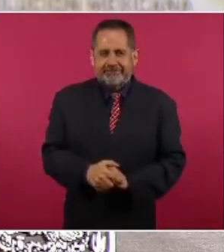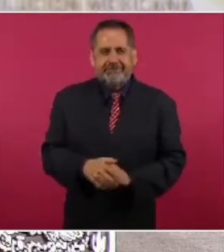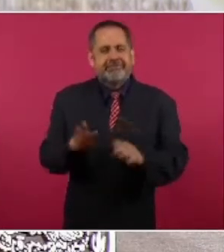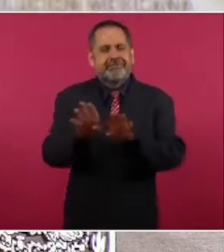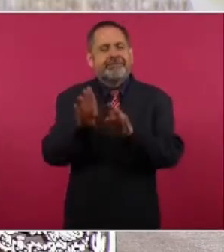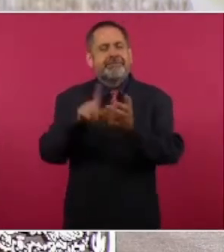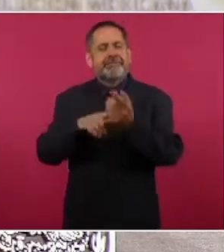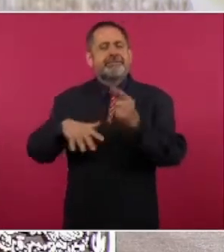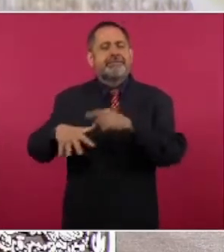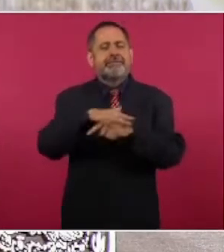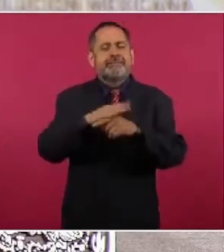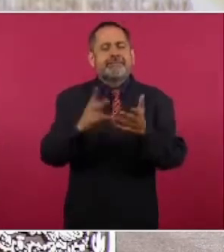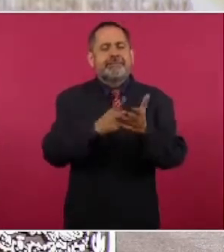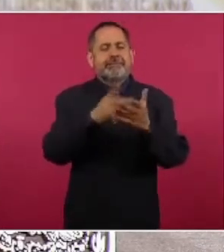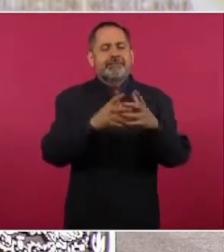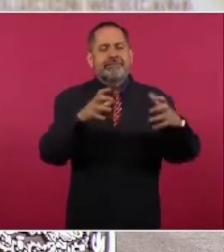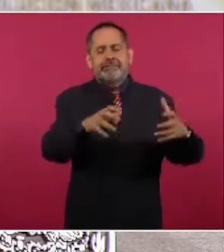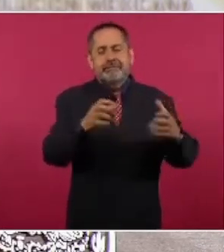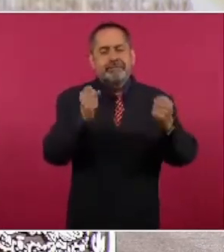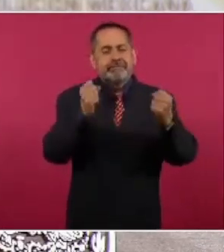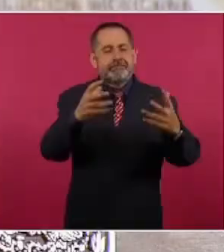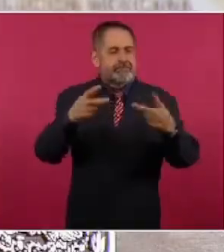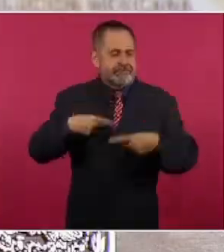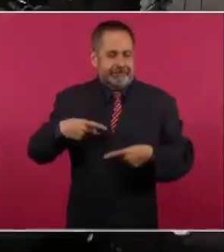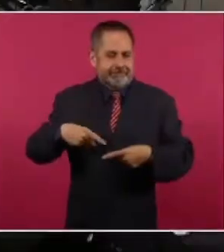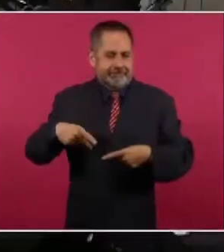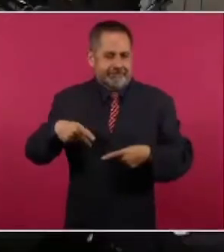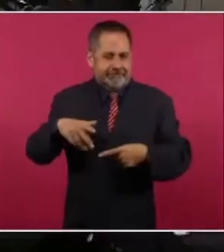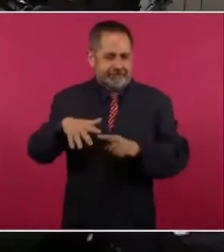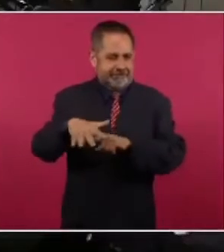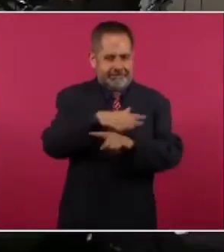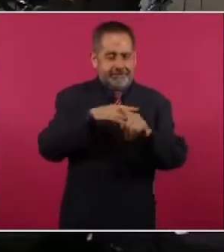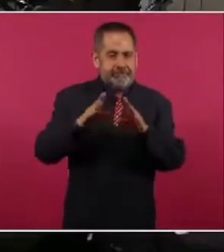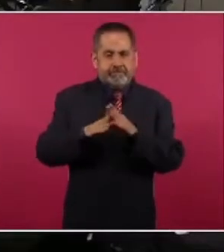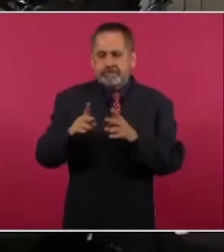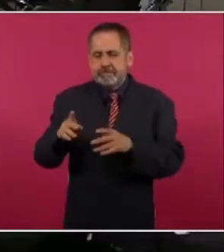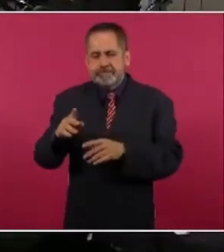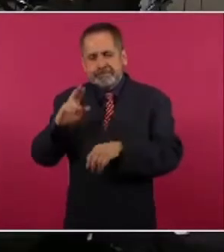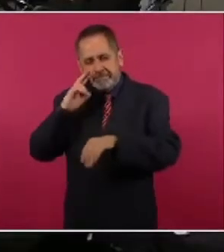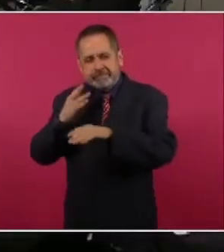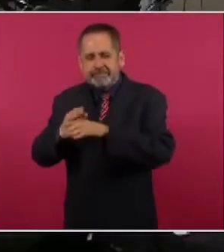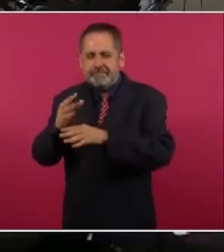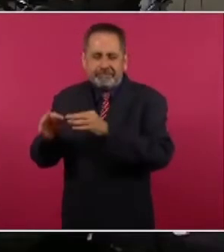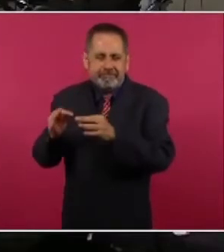Muchas veces solo para cumplir con el expediente.